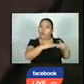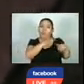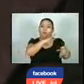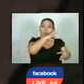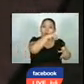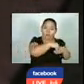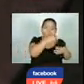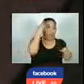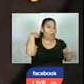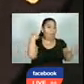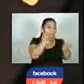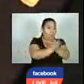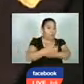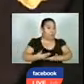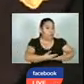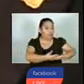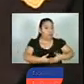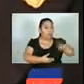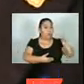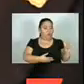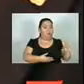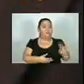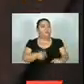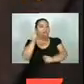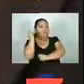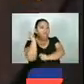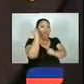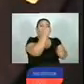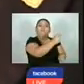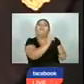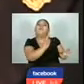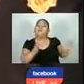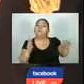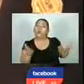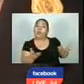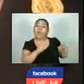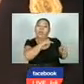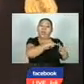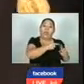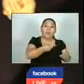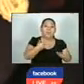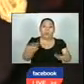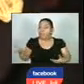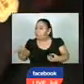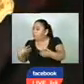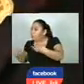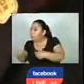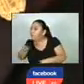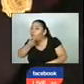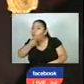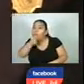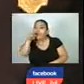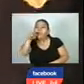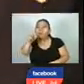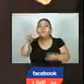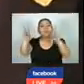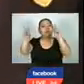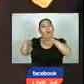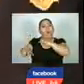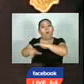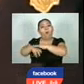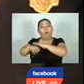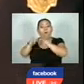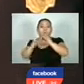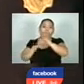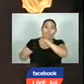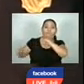la cónyuge y sus dos hijos. La demanda obedece a información recibida a la unidad de corrupción de